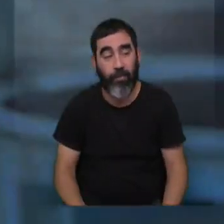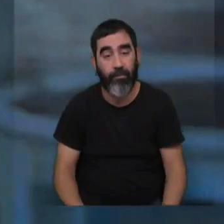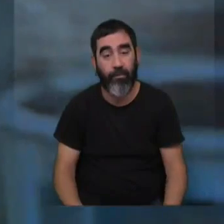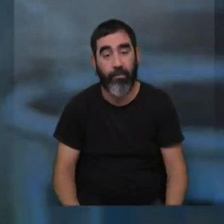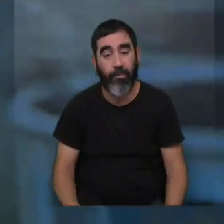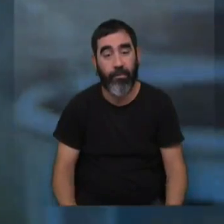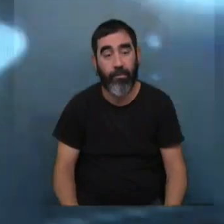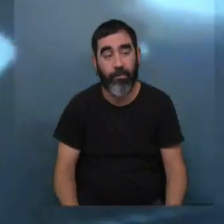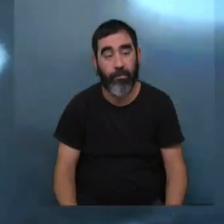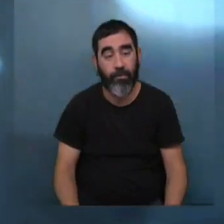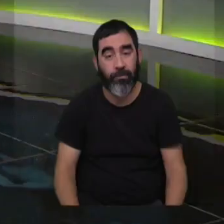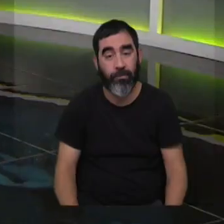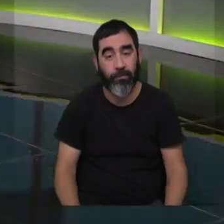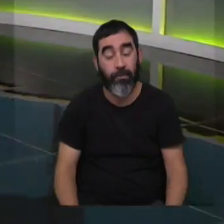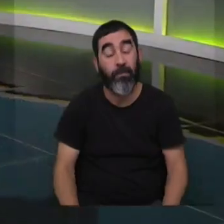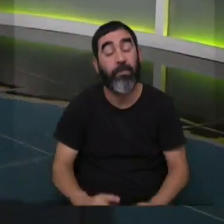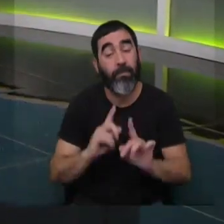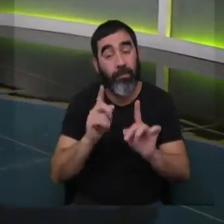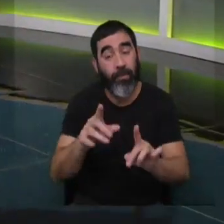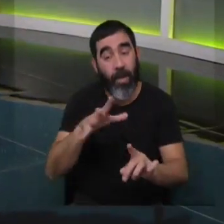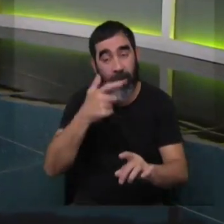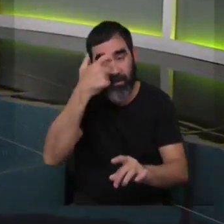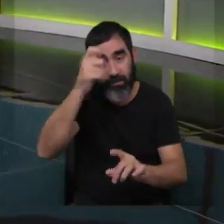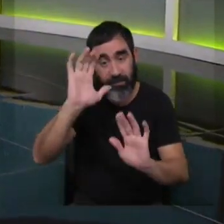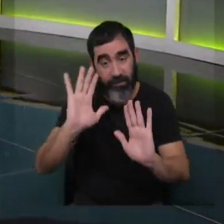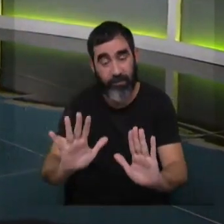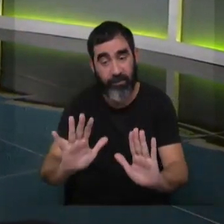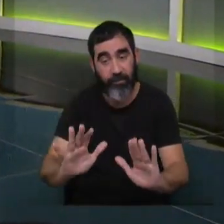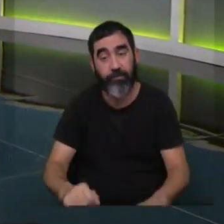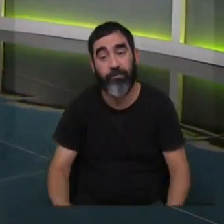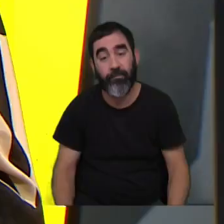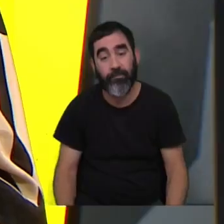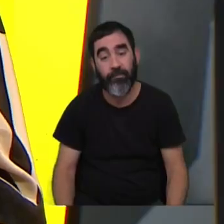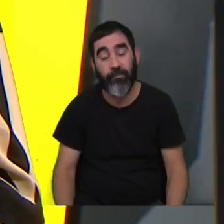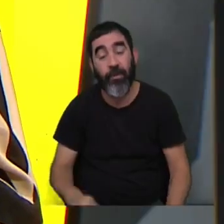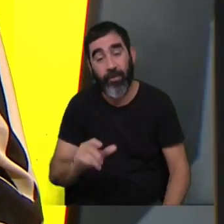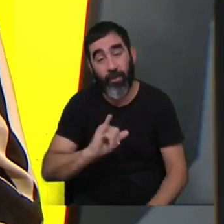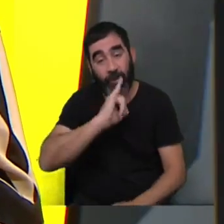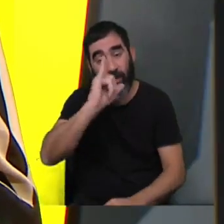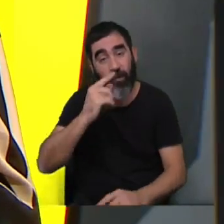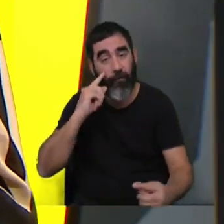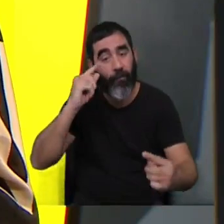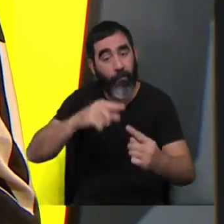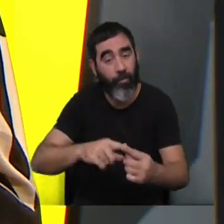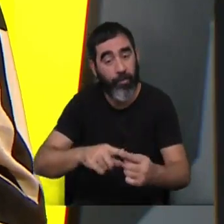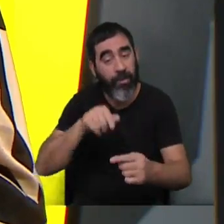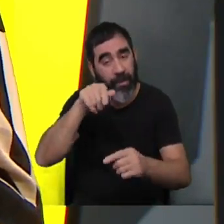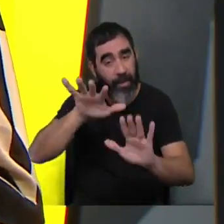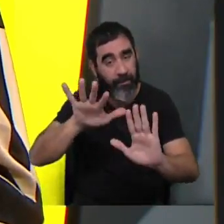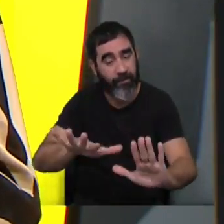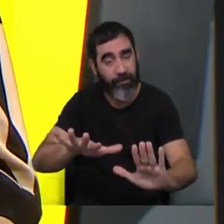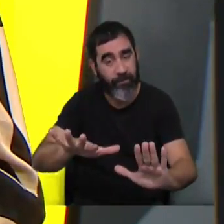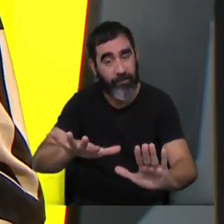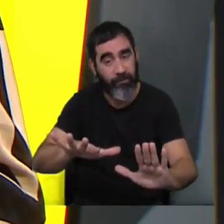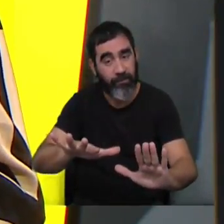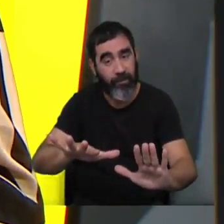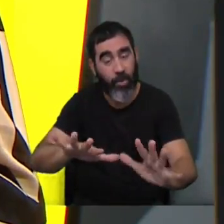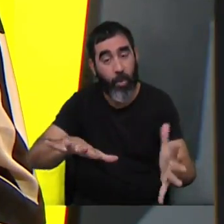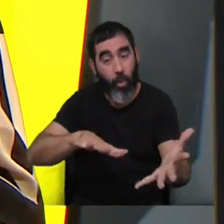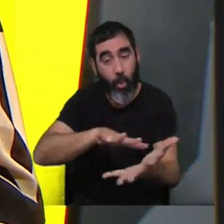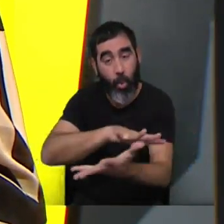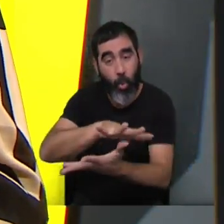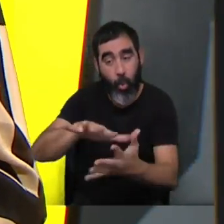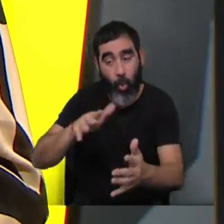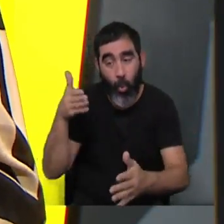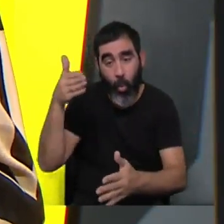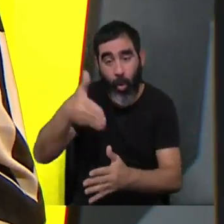de Exactamente, del petróleo. esa es también ahí donde está la ciencia. Entonces, bueno, con este tipo de informes lo que buscamos es justamente eso, que ir a lugares donde